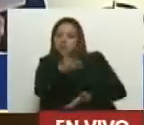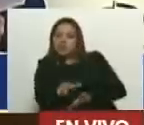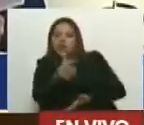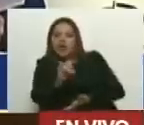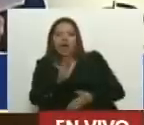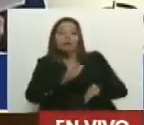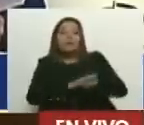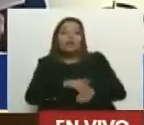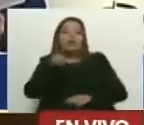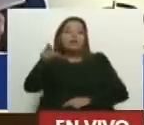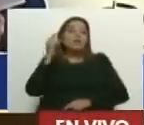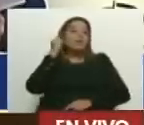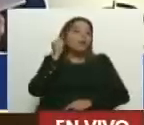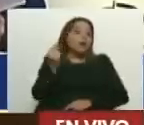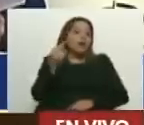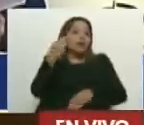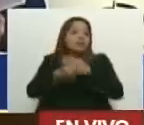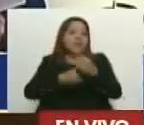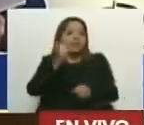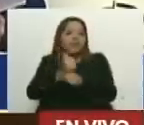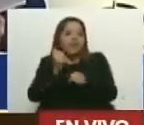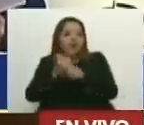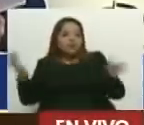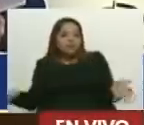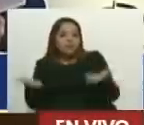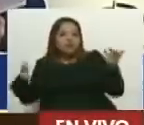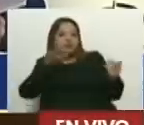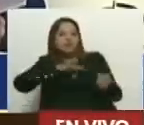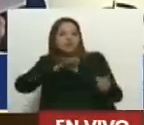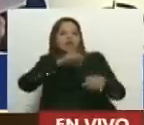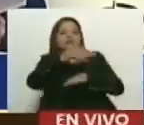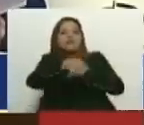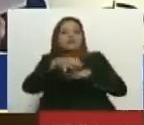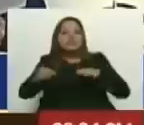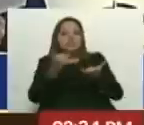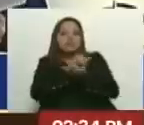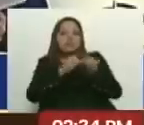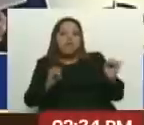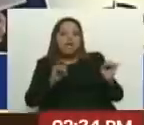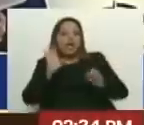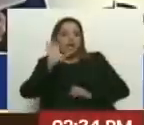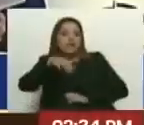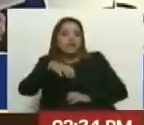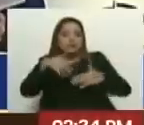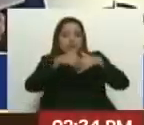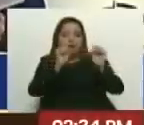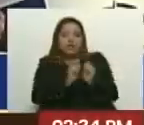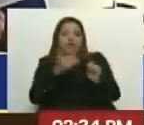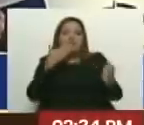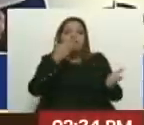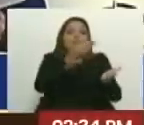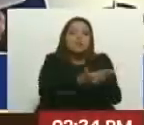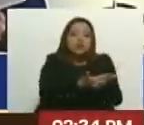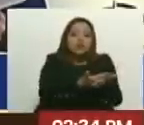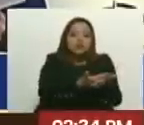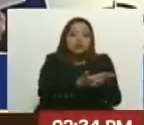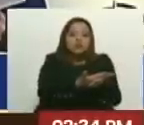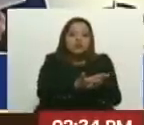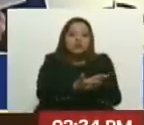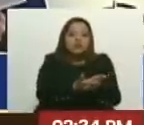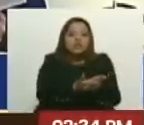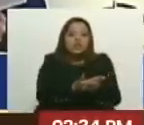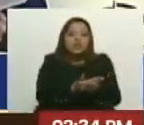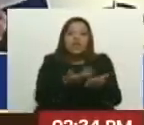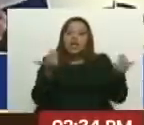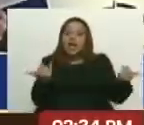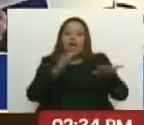a que ella, en su rol de impulsadora social del municipio de Independencia, el Estado de Anzoátegui, le solicitó que disolviera